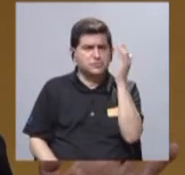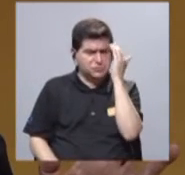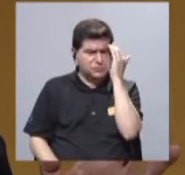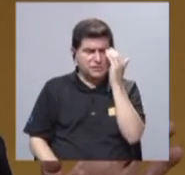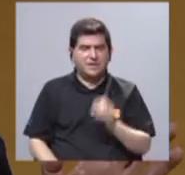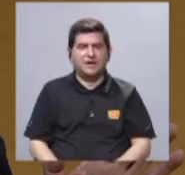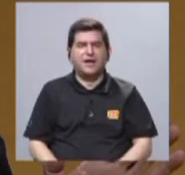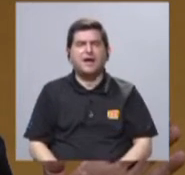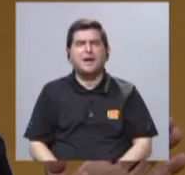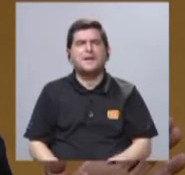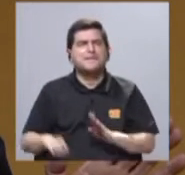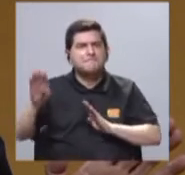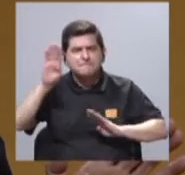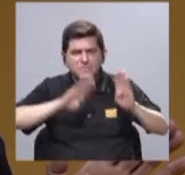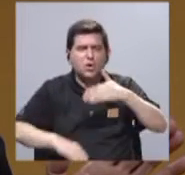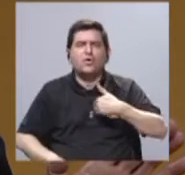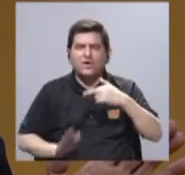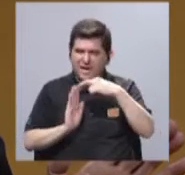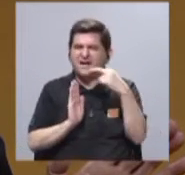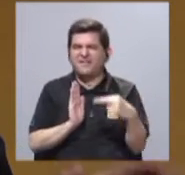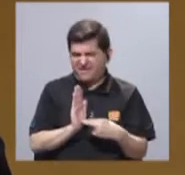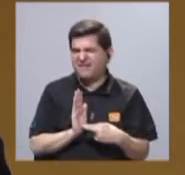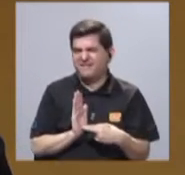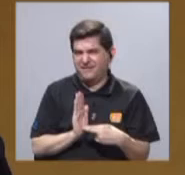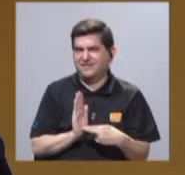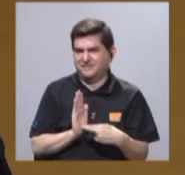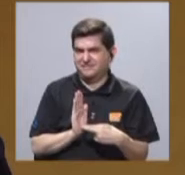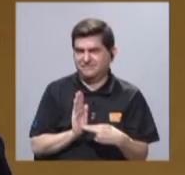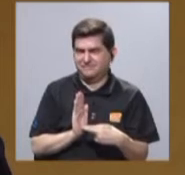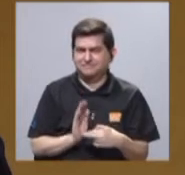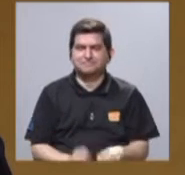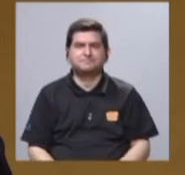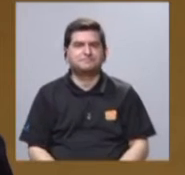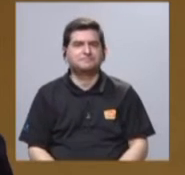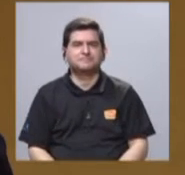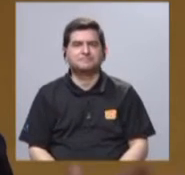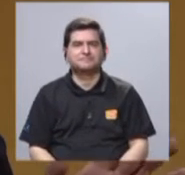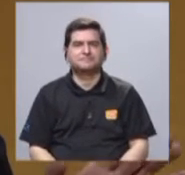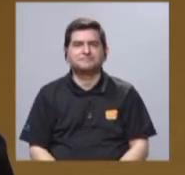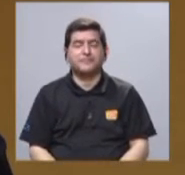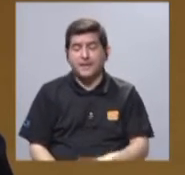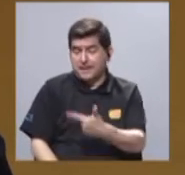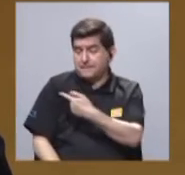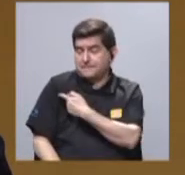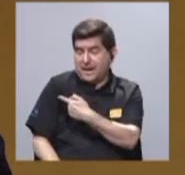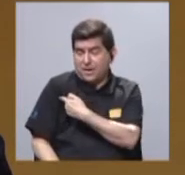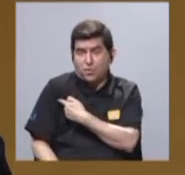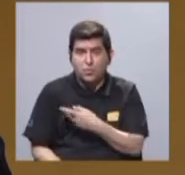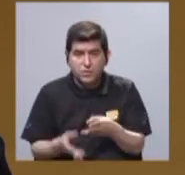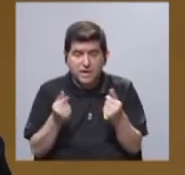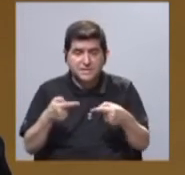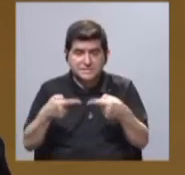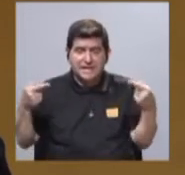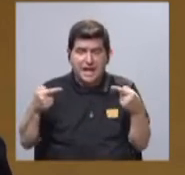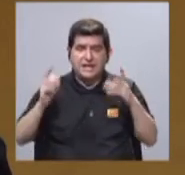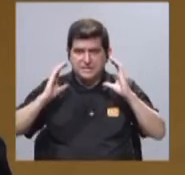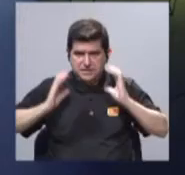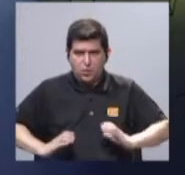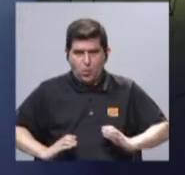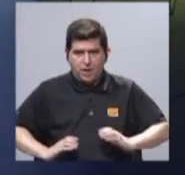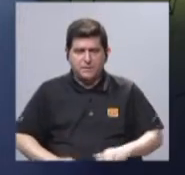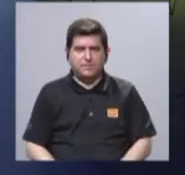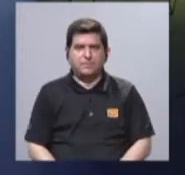y hablar un poco del futuro y ni tú ni yo tenemos bola de cristal tú tienes más pero la biología